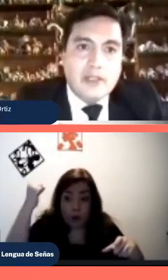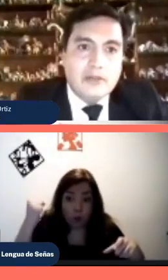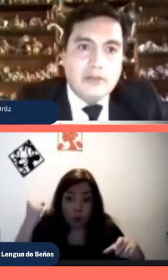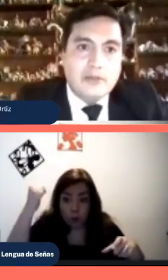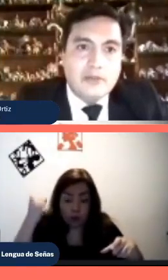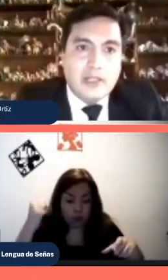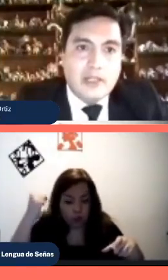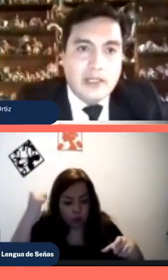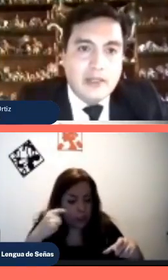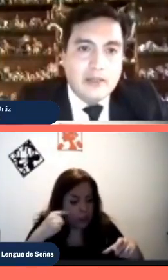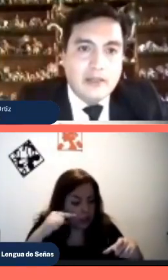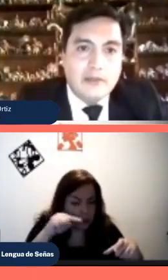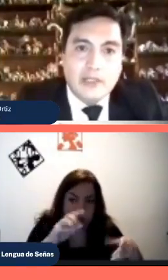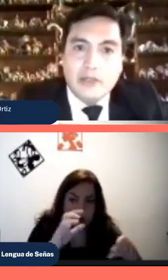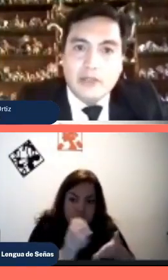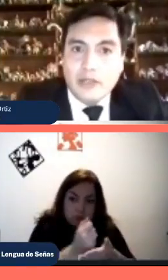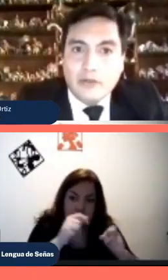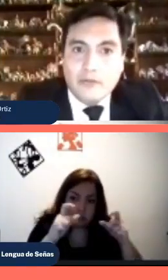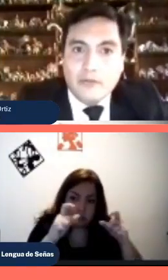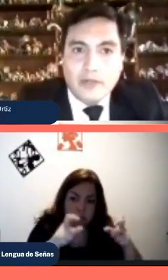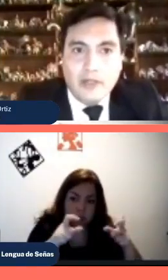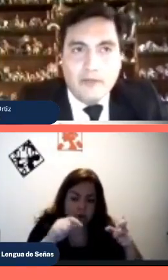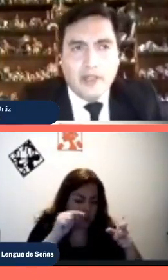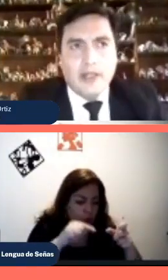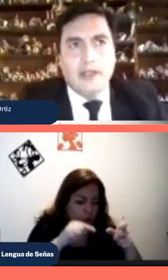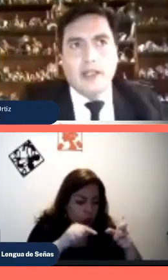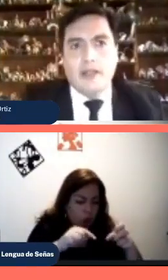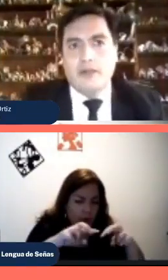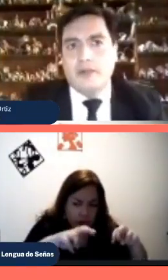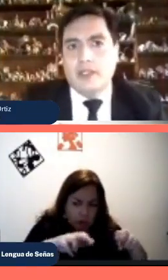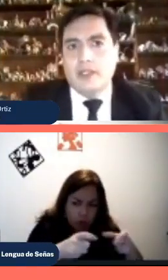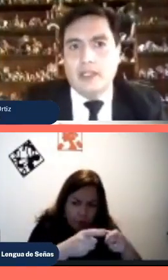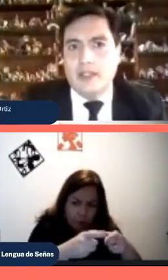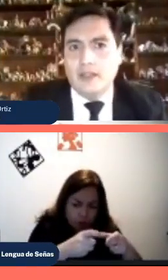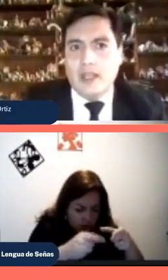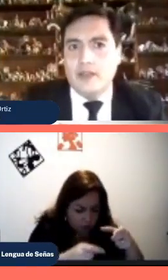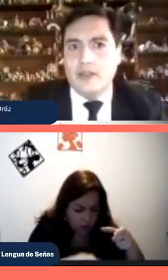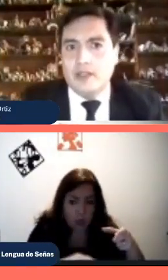noticias de estos restos fósiles vienen entre el año